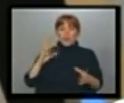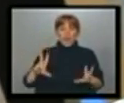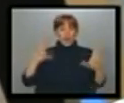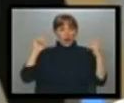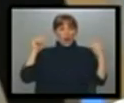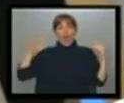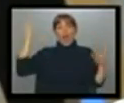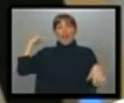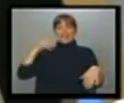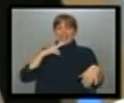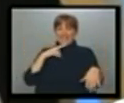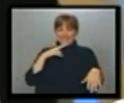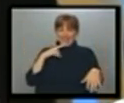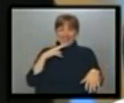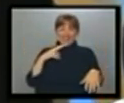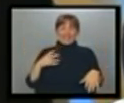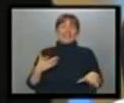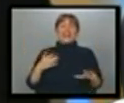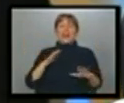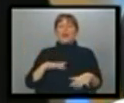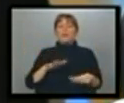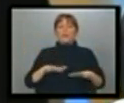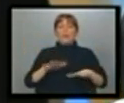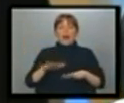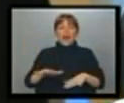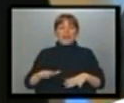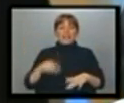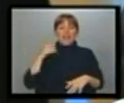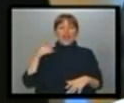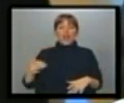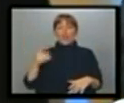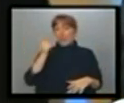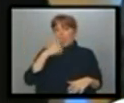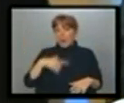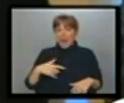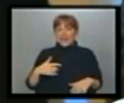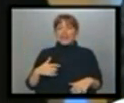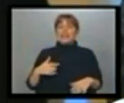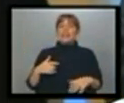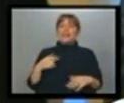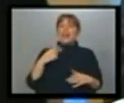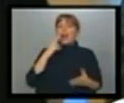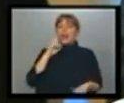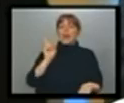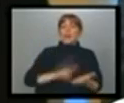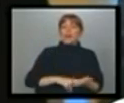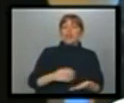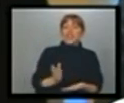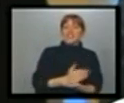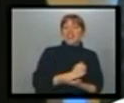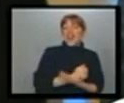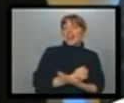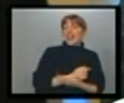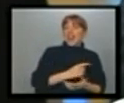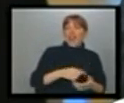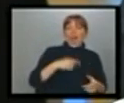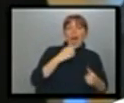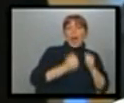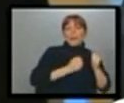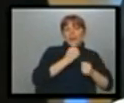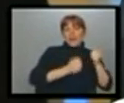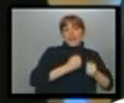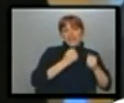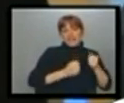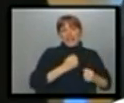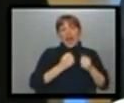viernes en lo que fue el acto por el Día del Trabajador contra el gobierno de Macri, decir, bueno, en realidad la quita de retenciones benefició a un sector, a los empresarios. Macri